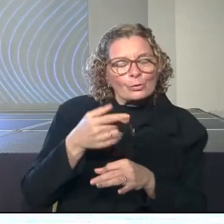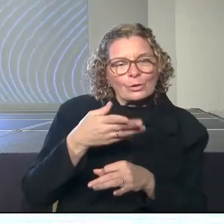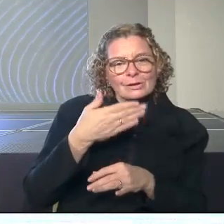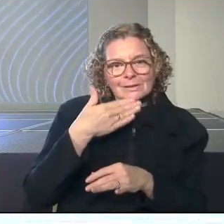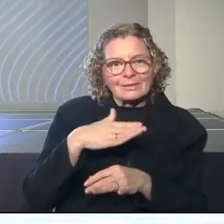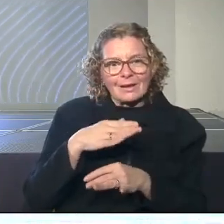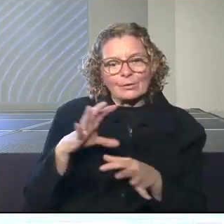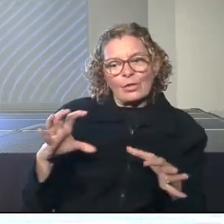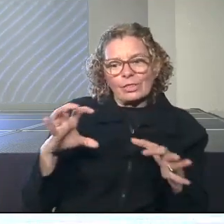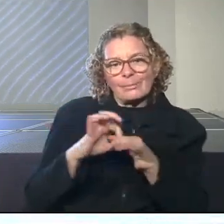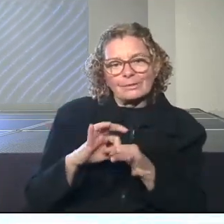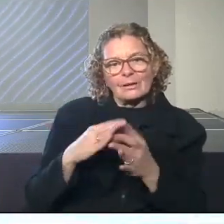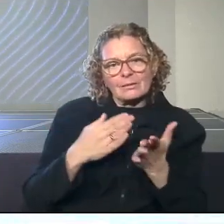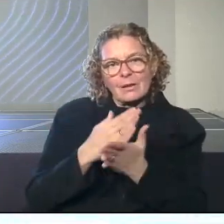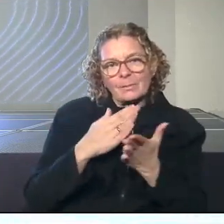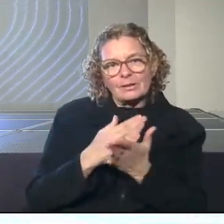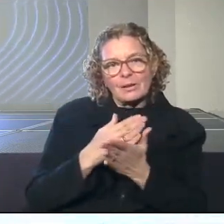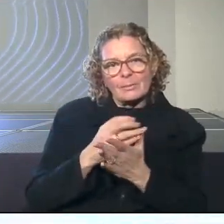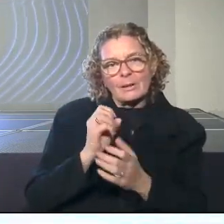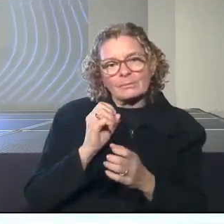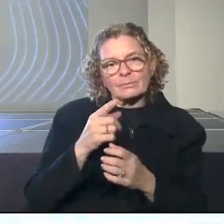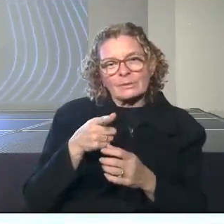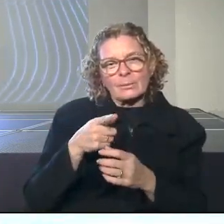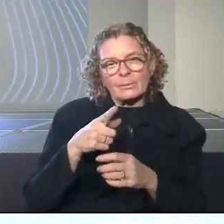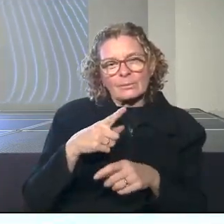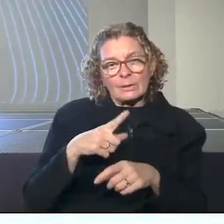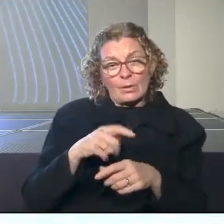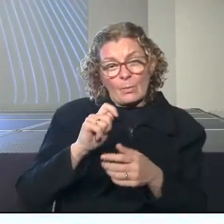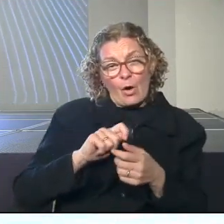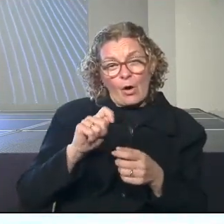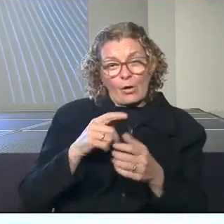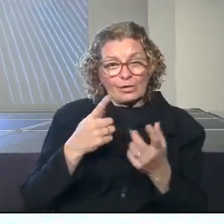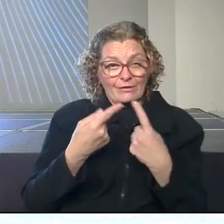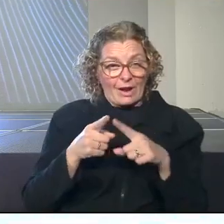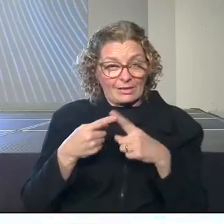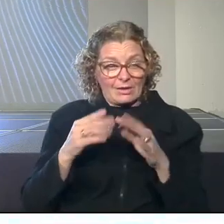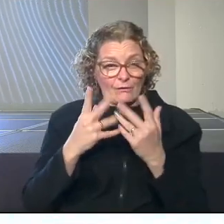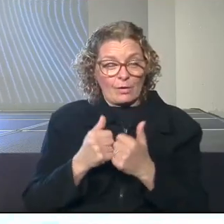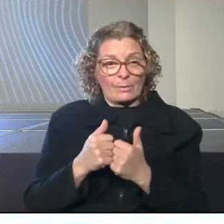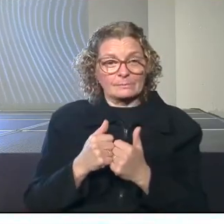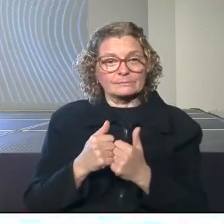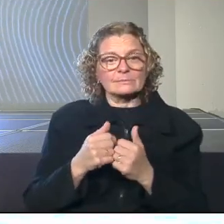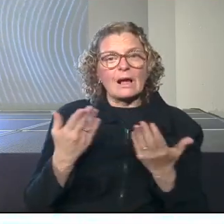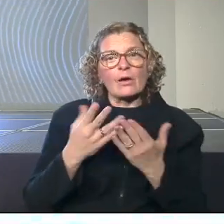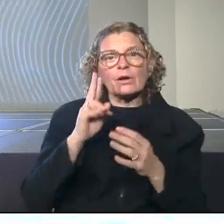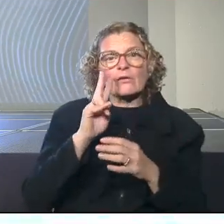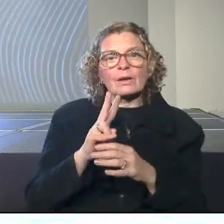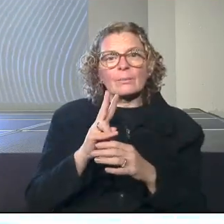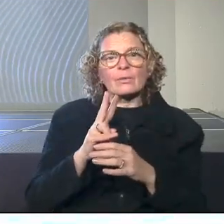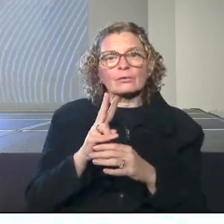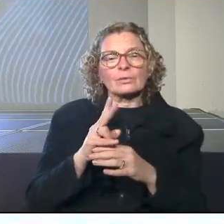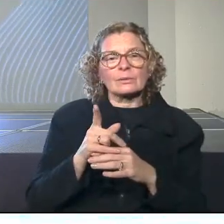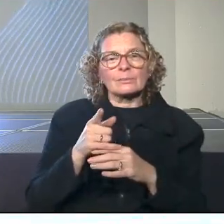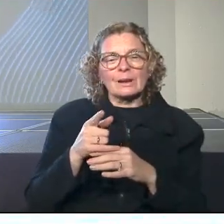depender de tener que llevar esa operación manualmente. Pasamos ahora a la reputación, que